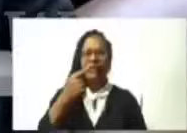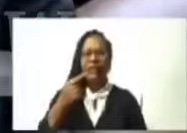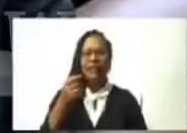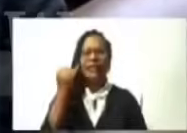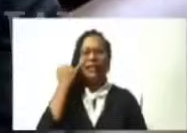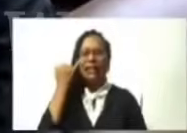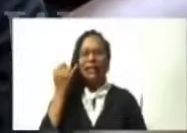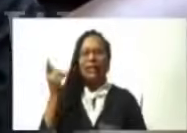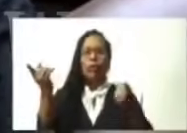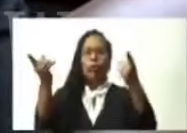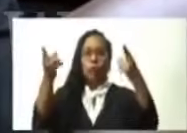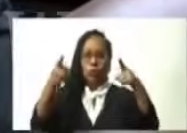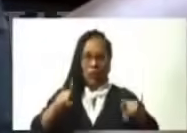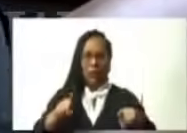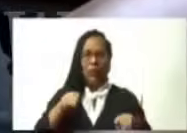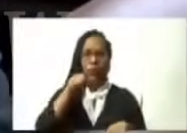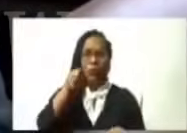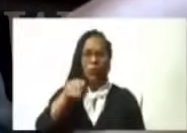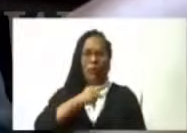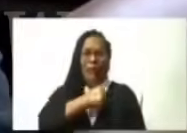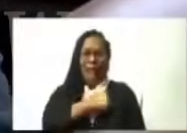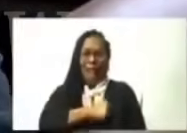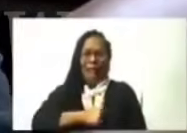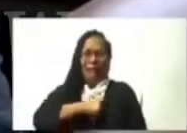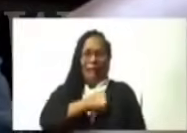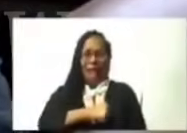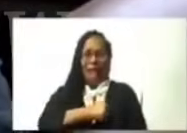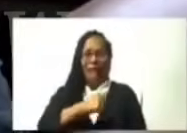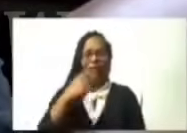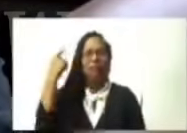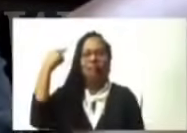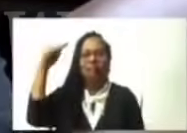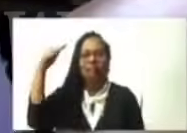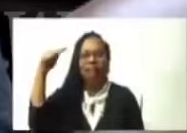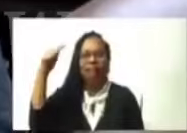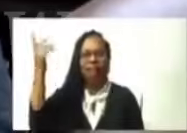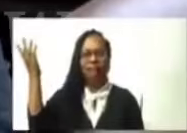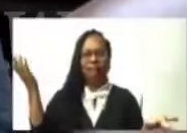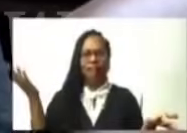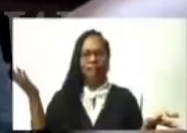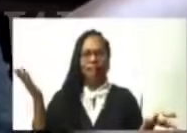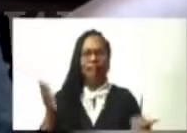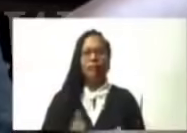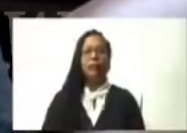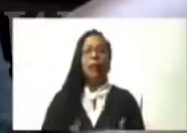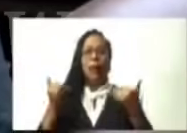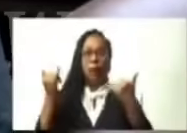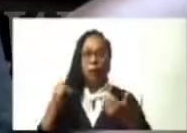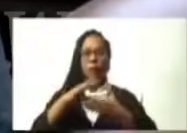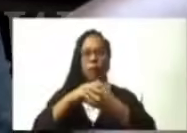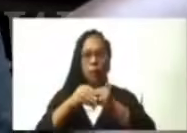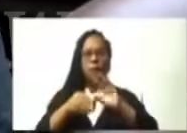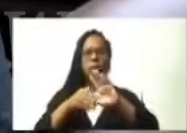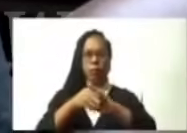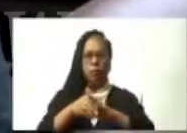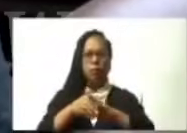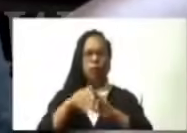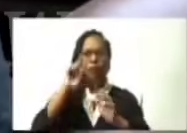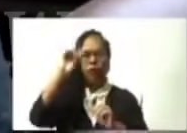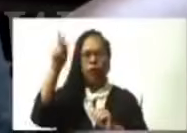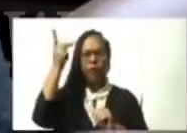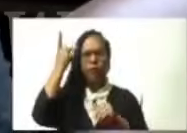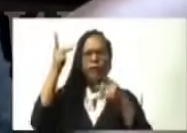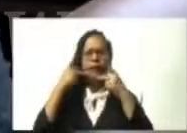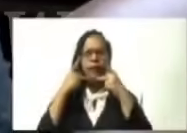momento yo quiero hablar de políticas públicas responsables que ya